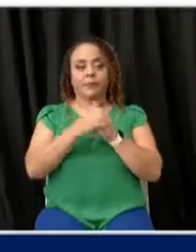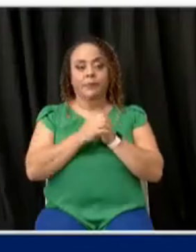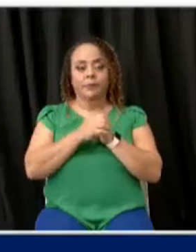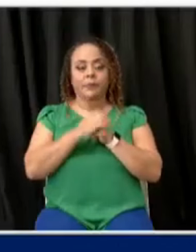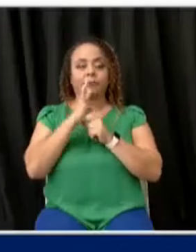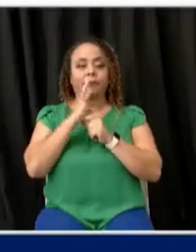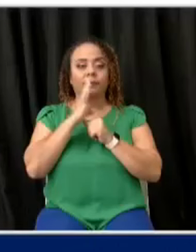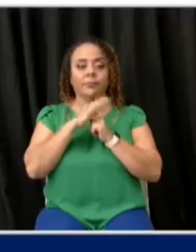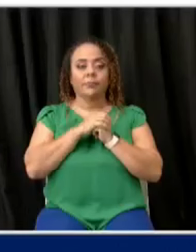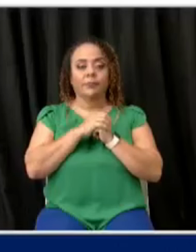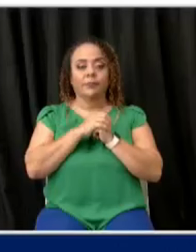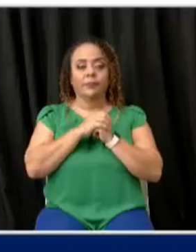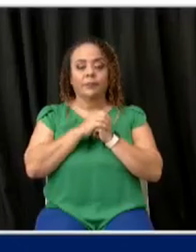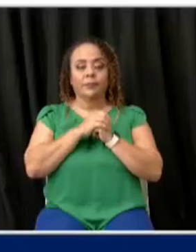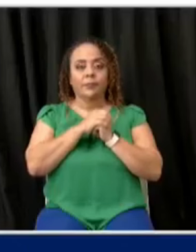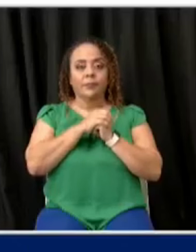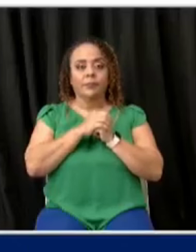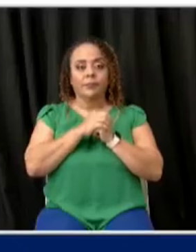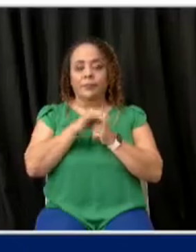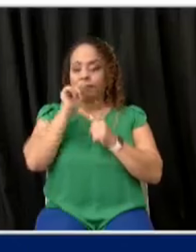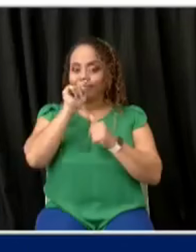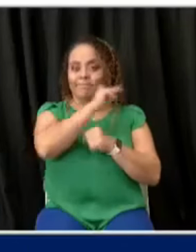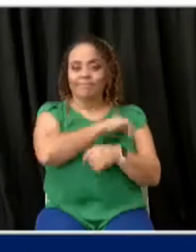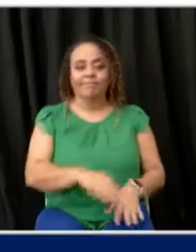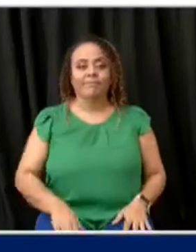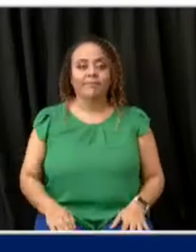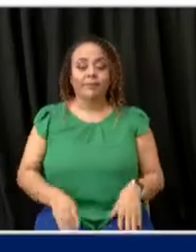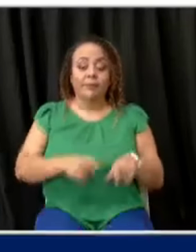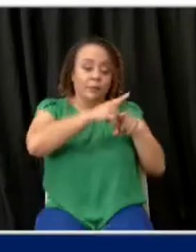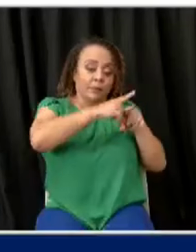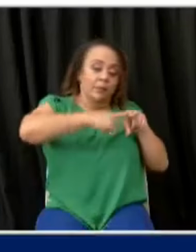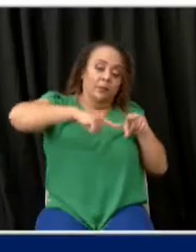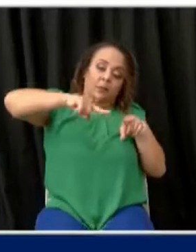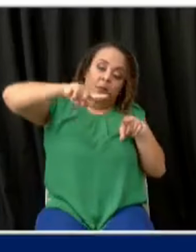la lámina que sigue, sí, trae esa curva. Esa